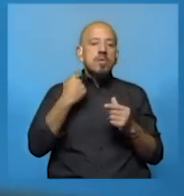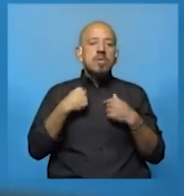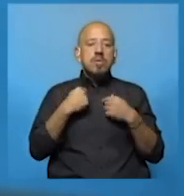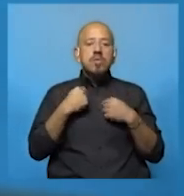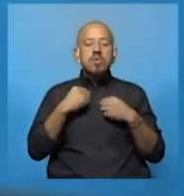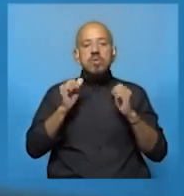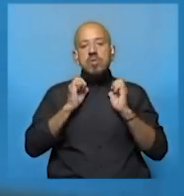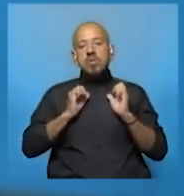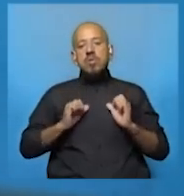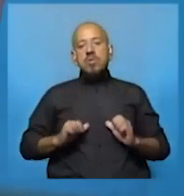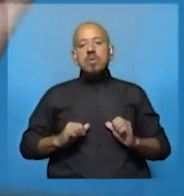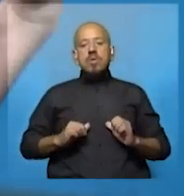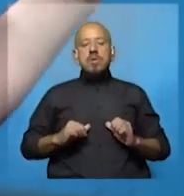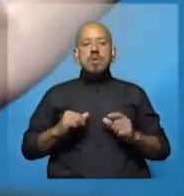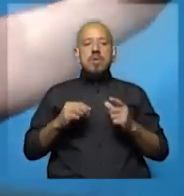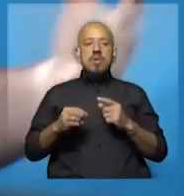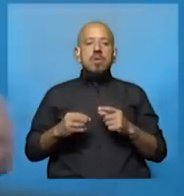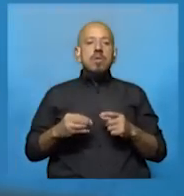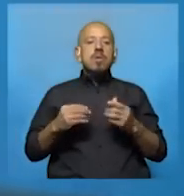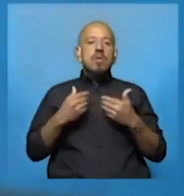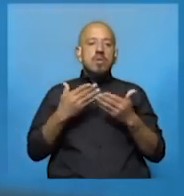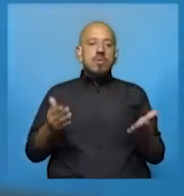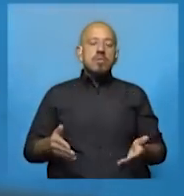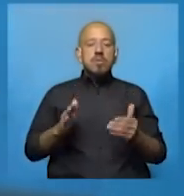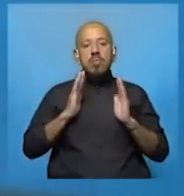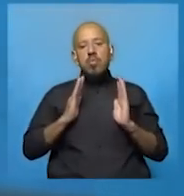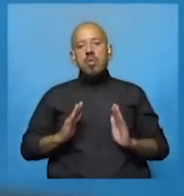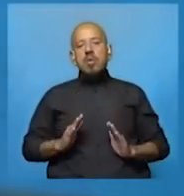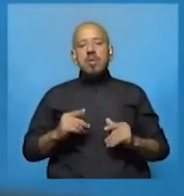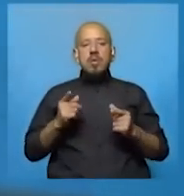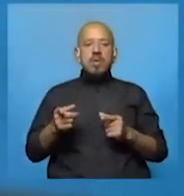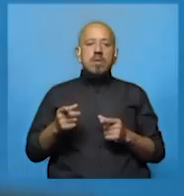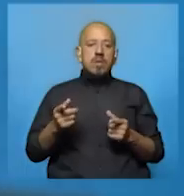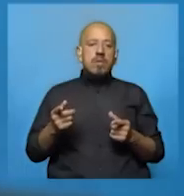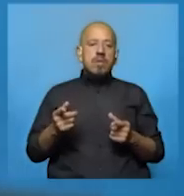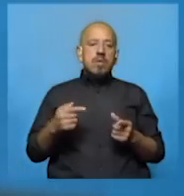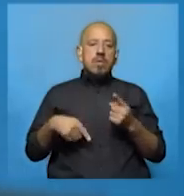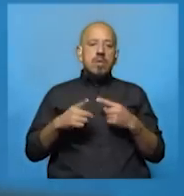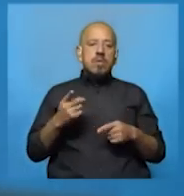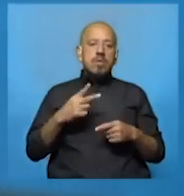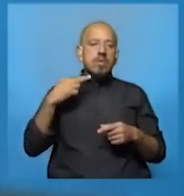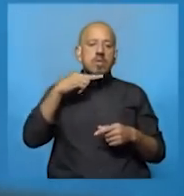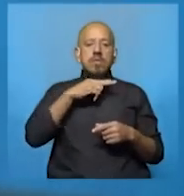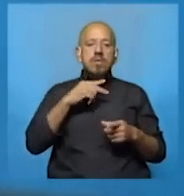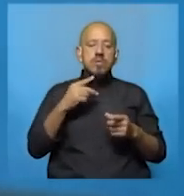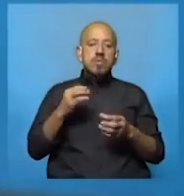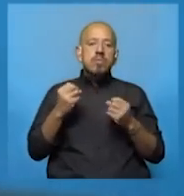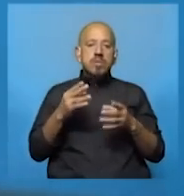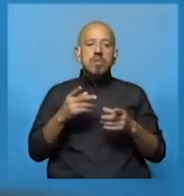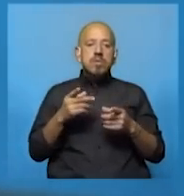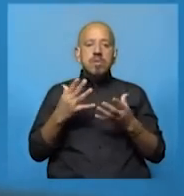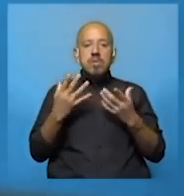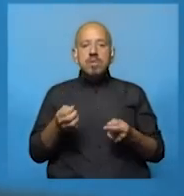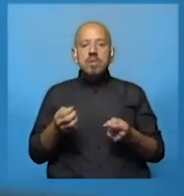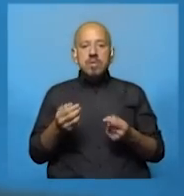la ética no somos Los emprendedores Morales de cómo hay que hacer las cosas que es una gran hipocresía lo que hay de fondo porque lo que quieren